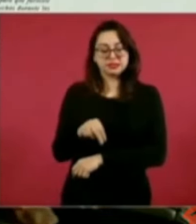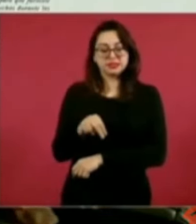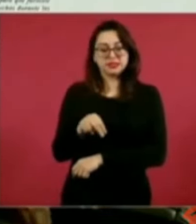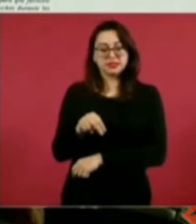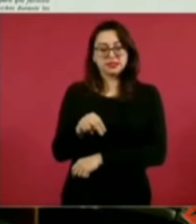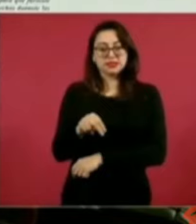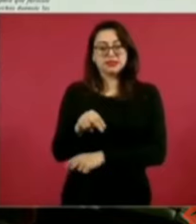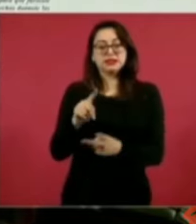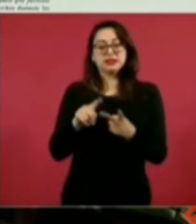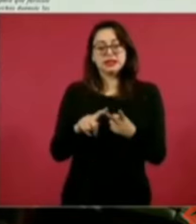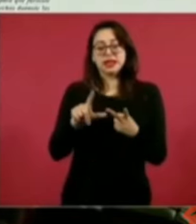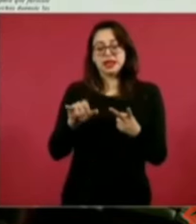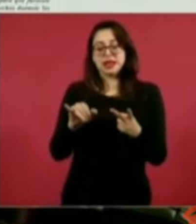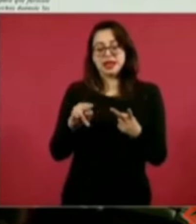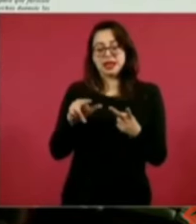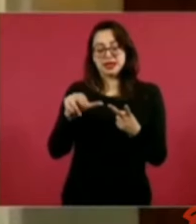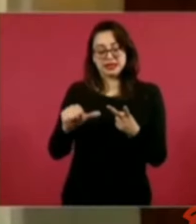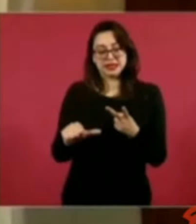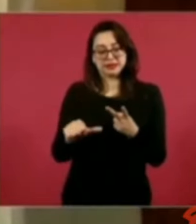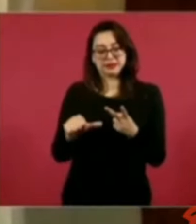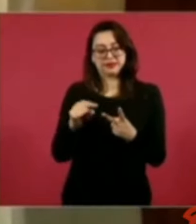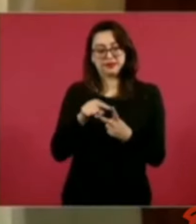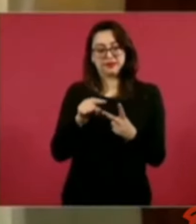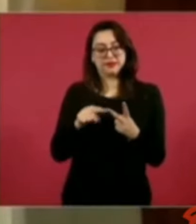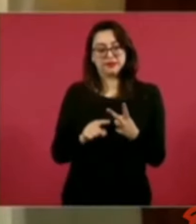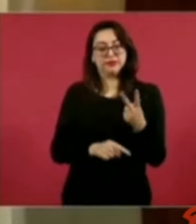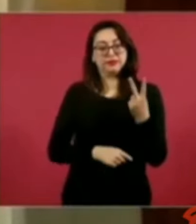y Lenia Batres